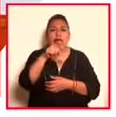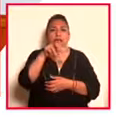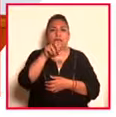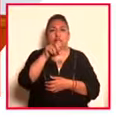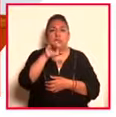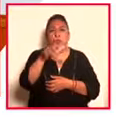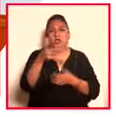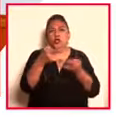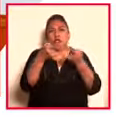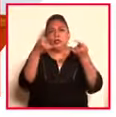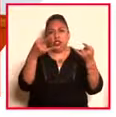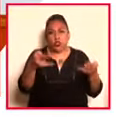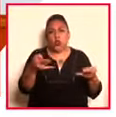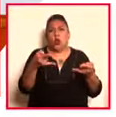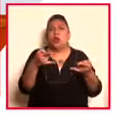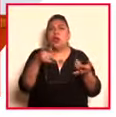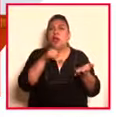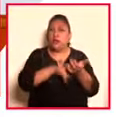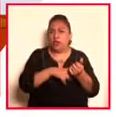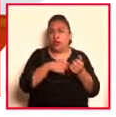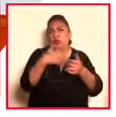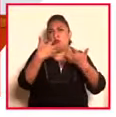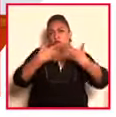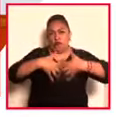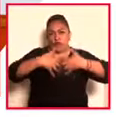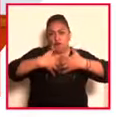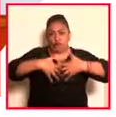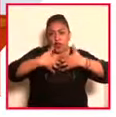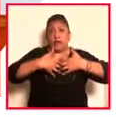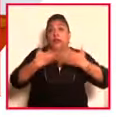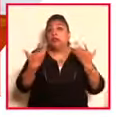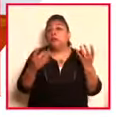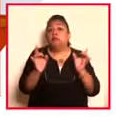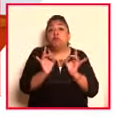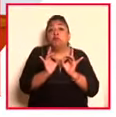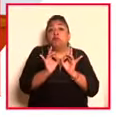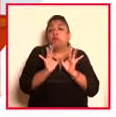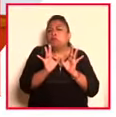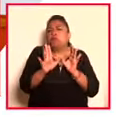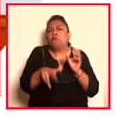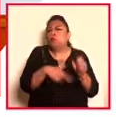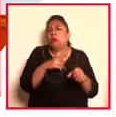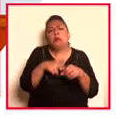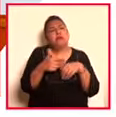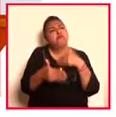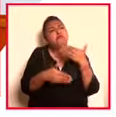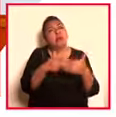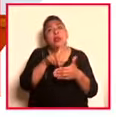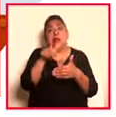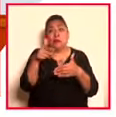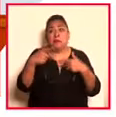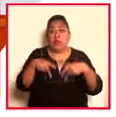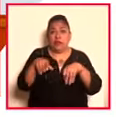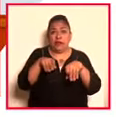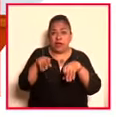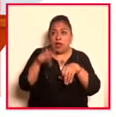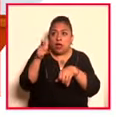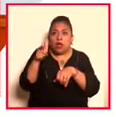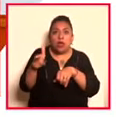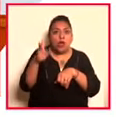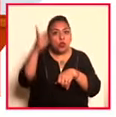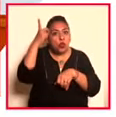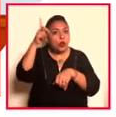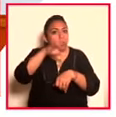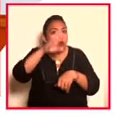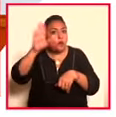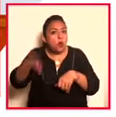historia coral que se desarrolla al interior de una fábrica. Las cosas ocurren con normalidad, hasta que los trabajadores descubren que el dueño ha muerto y